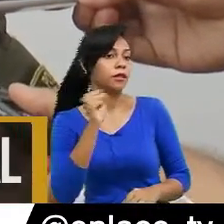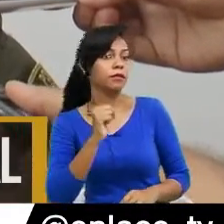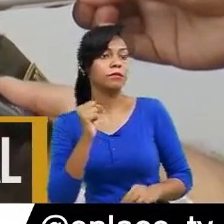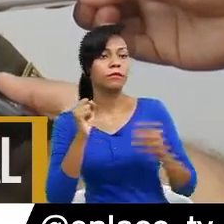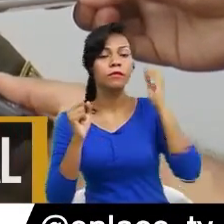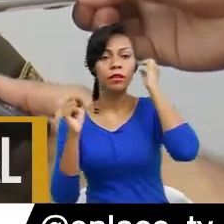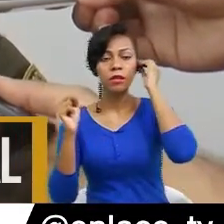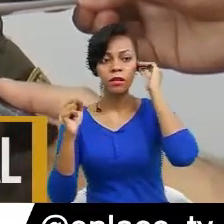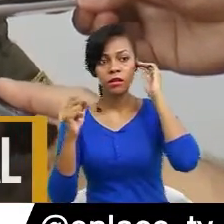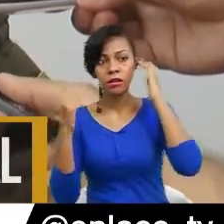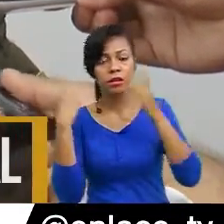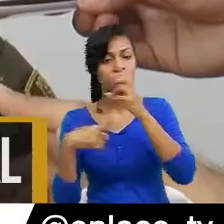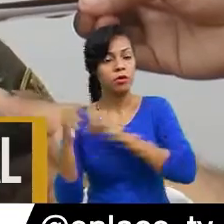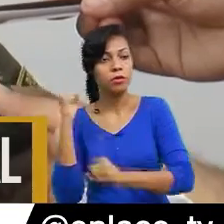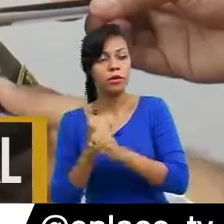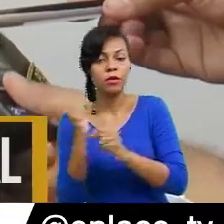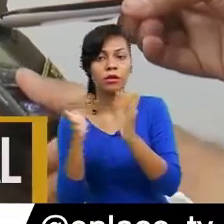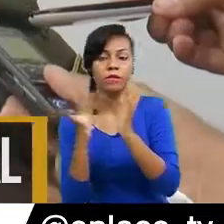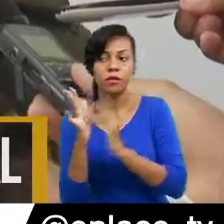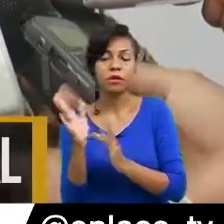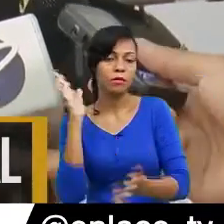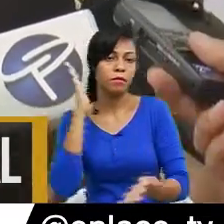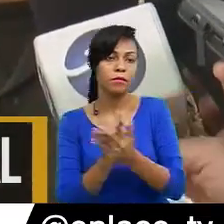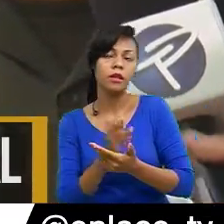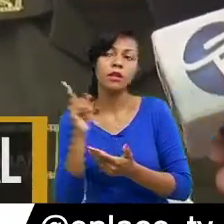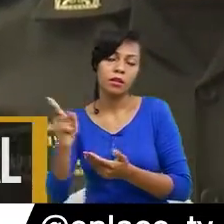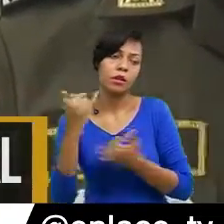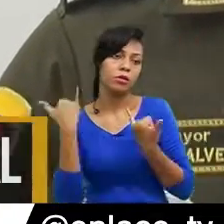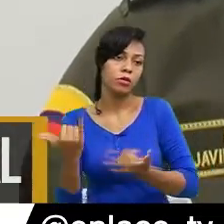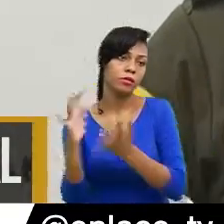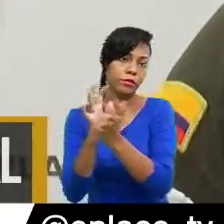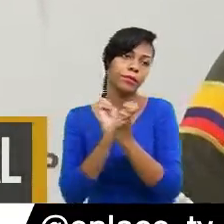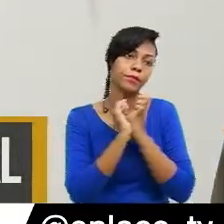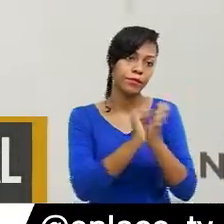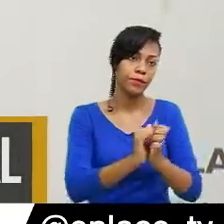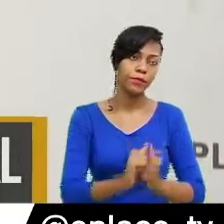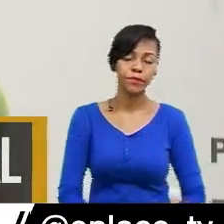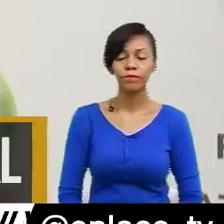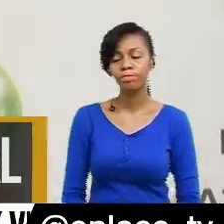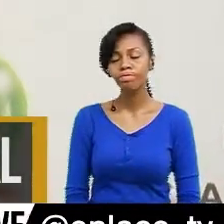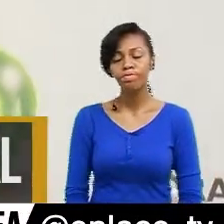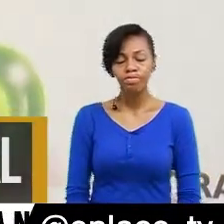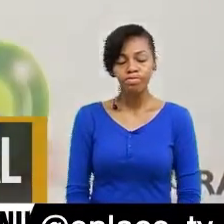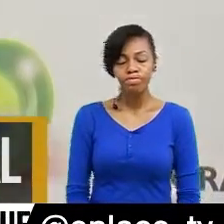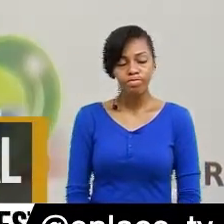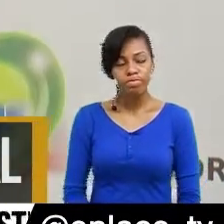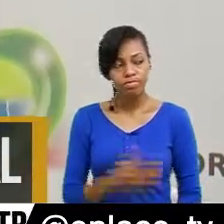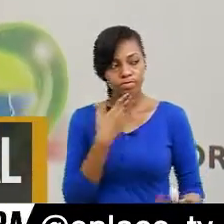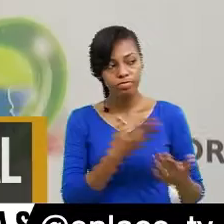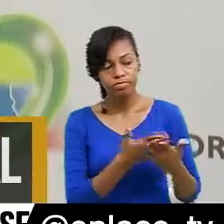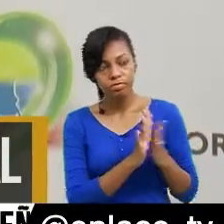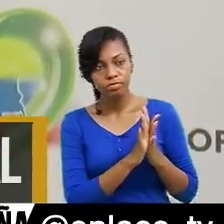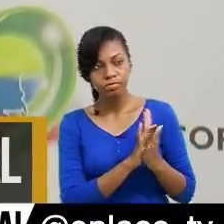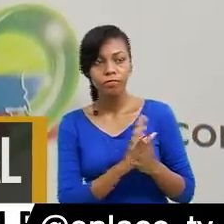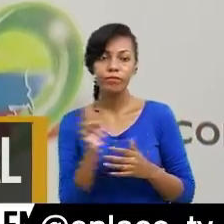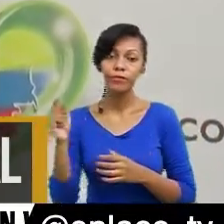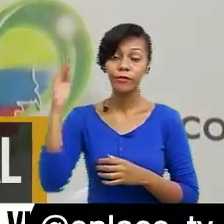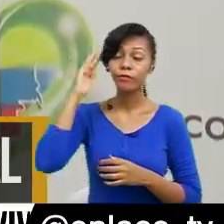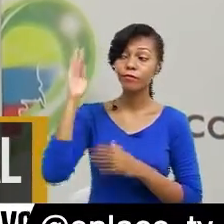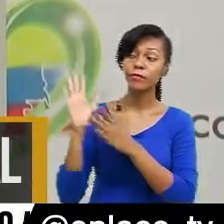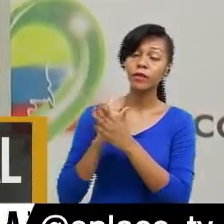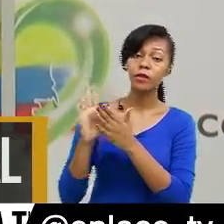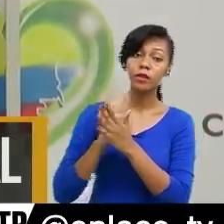cuando ocurrieron los hechos. Bueno, mayor, muchas gracias por haber estado con nosotros en Enlace Noticias. Y pues de acuerdo a lo que ha manifestado la policía del Magdalena Medio, en lo